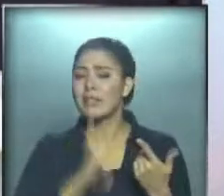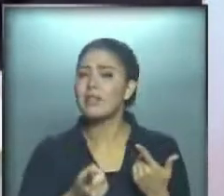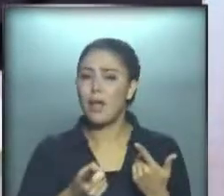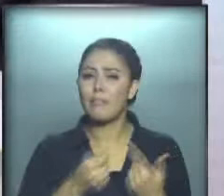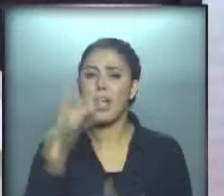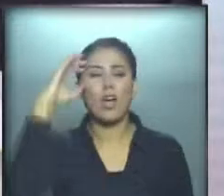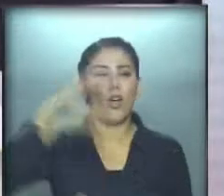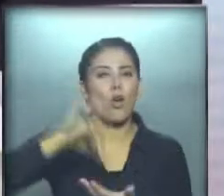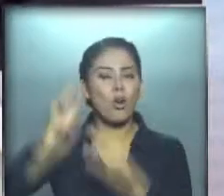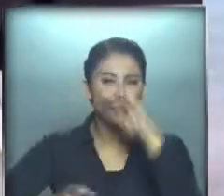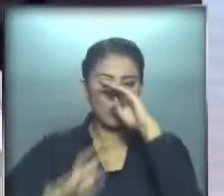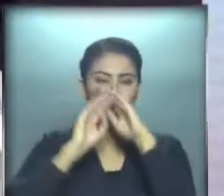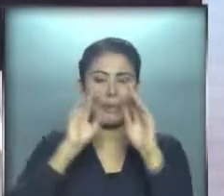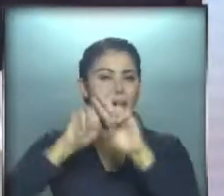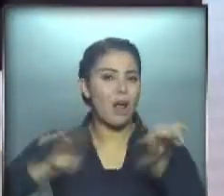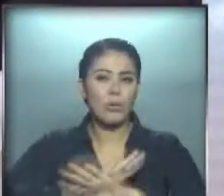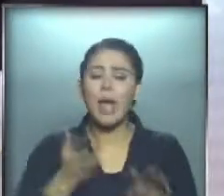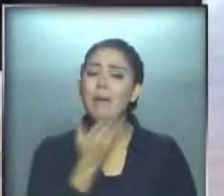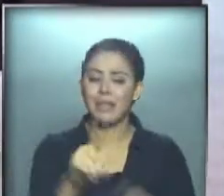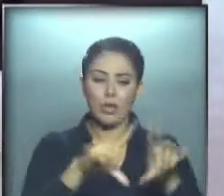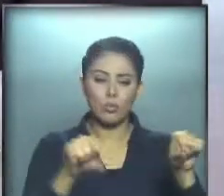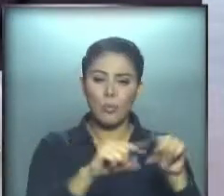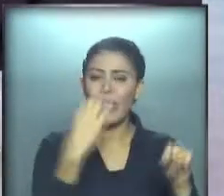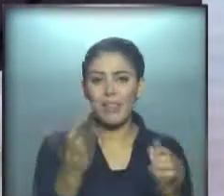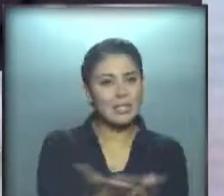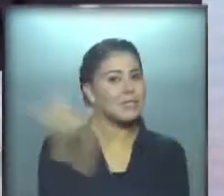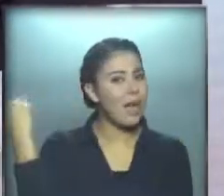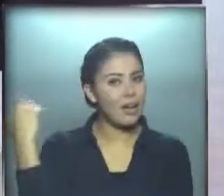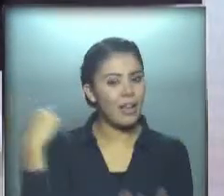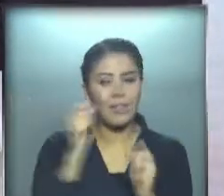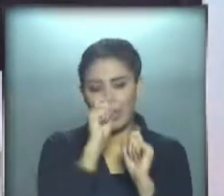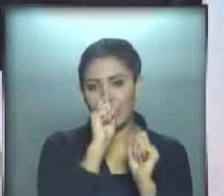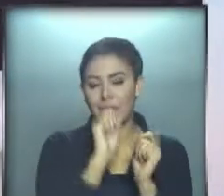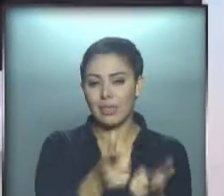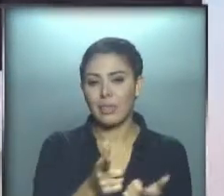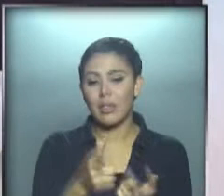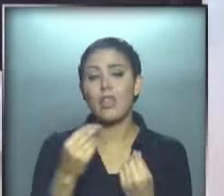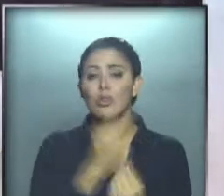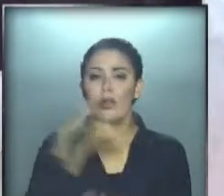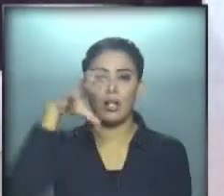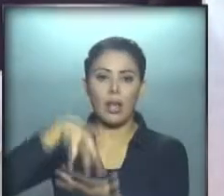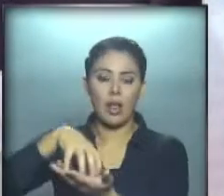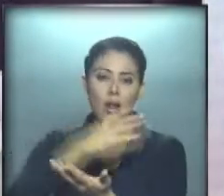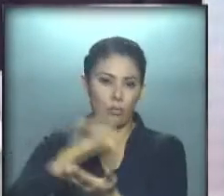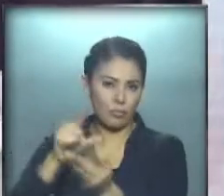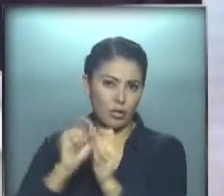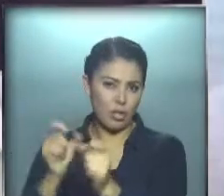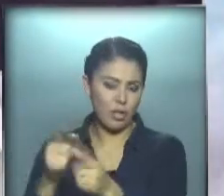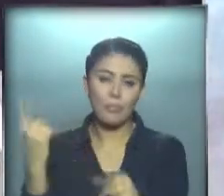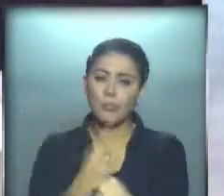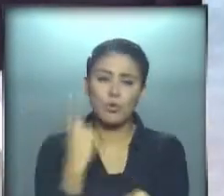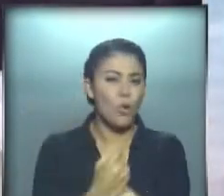Corte Suprema. Se pidió que esas patentes se retiren de circulación y que se entreguen a la autoridad correspondiente. Entonces no podría